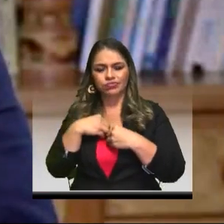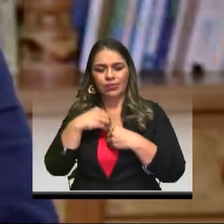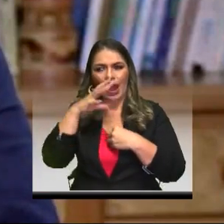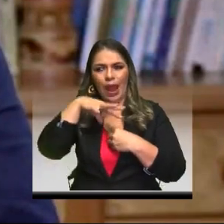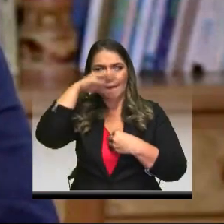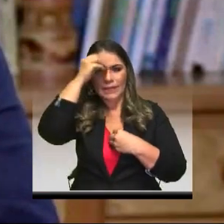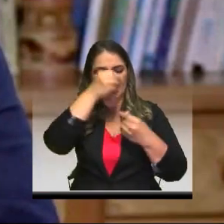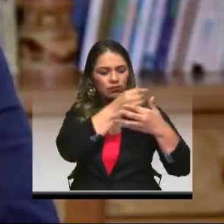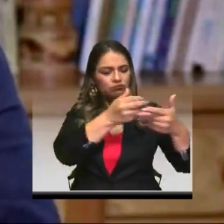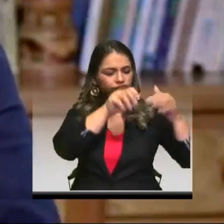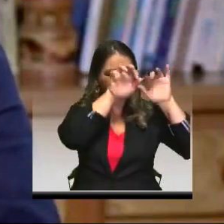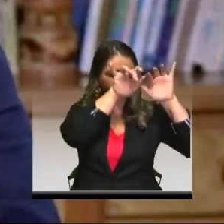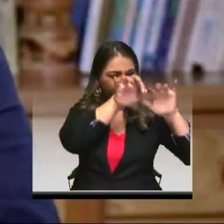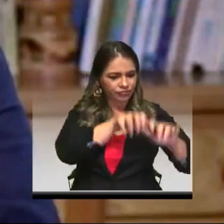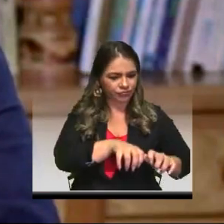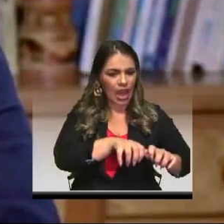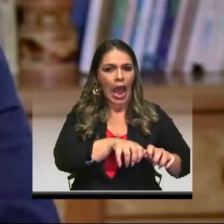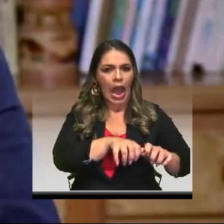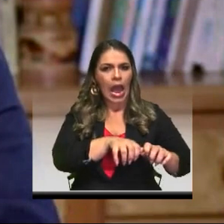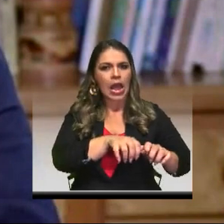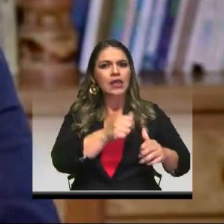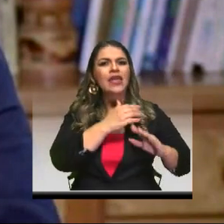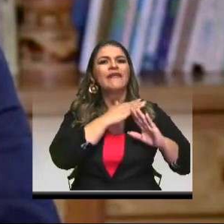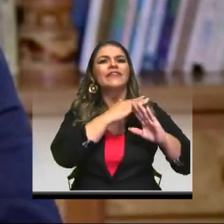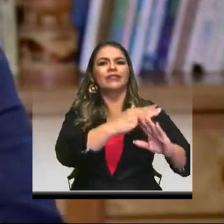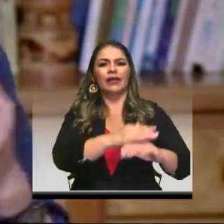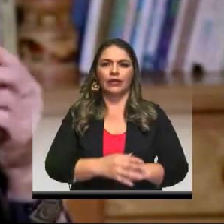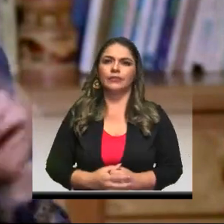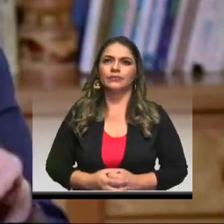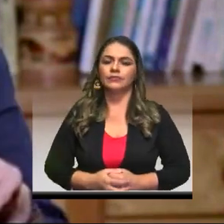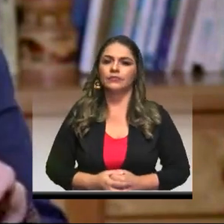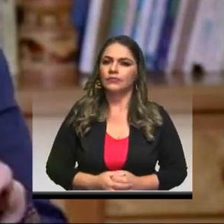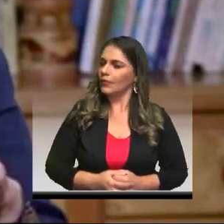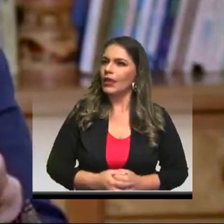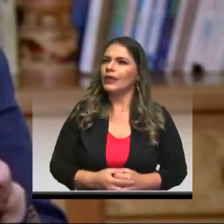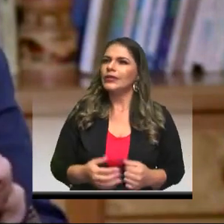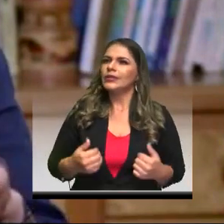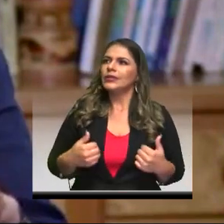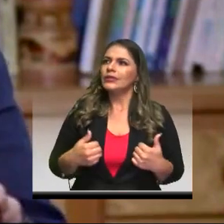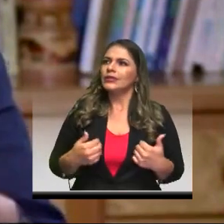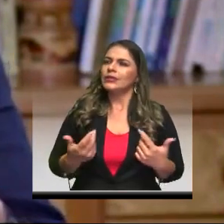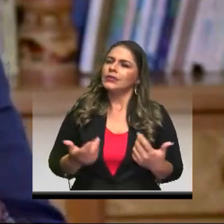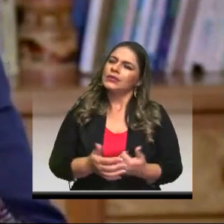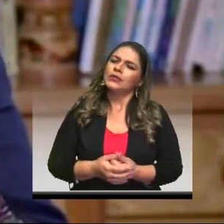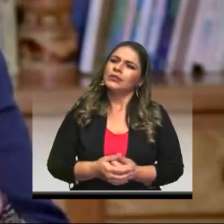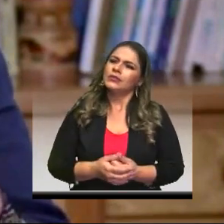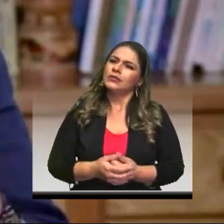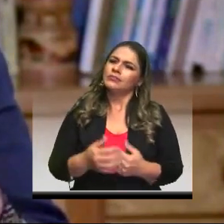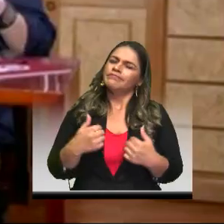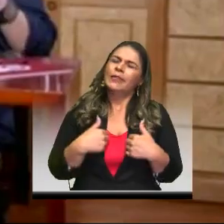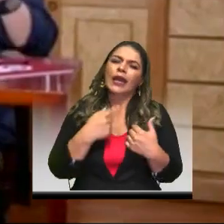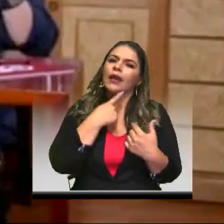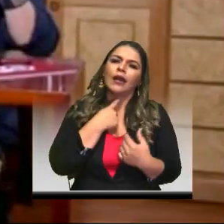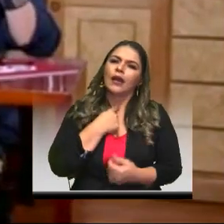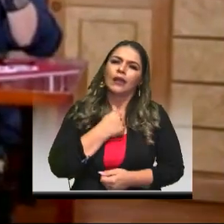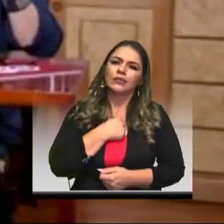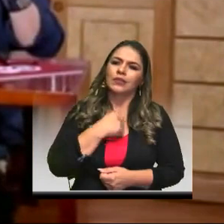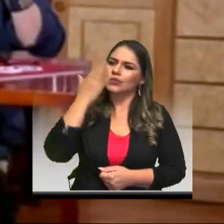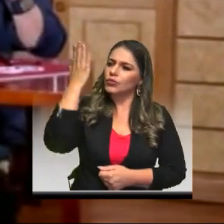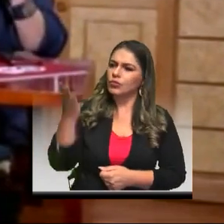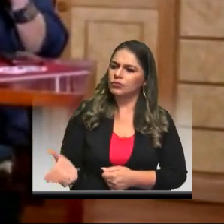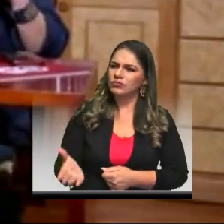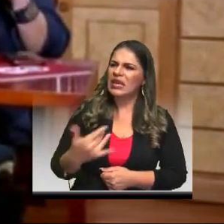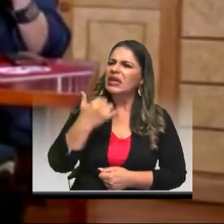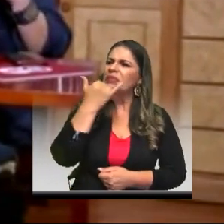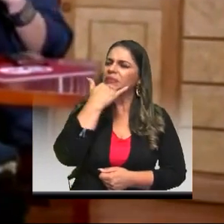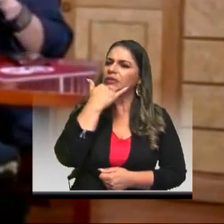que confesarte que me parece fascinante estar hablando con alguien que no busca qué pasó, sino el por qué pasó. Pero